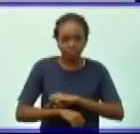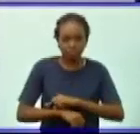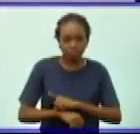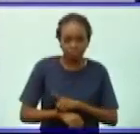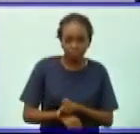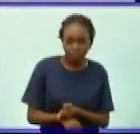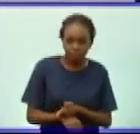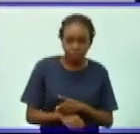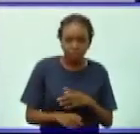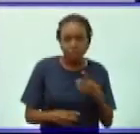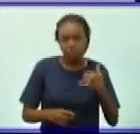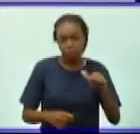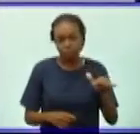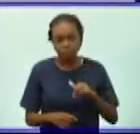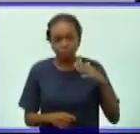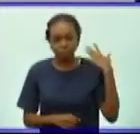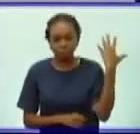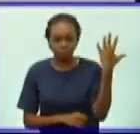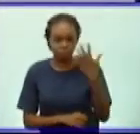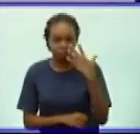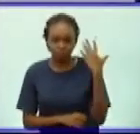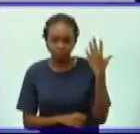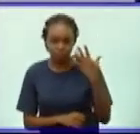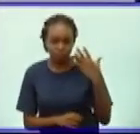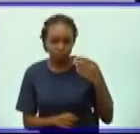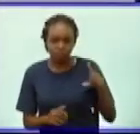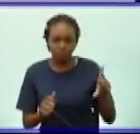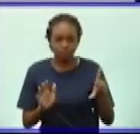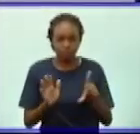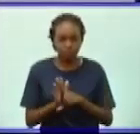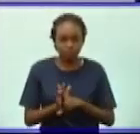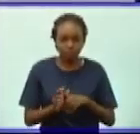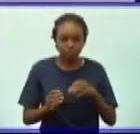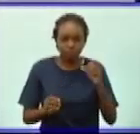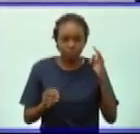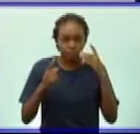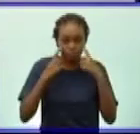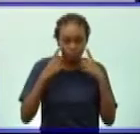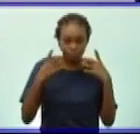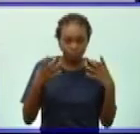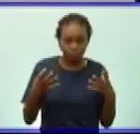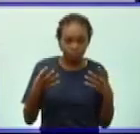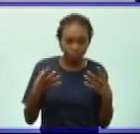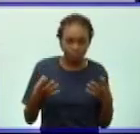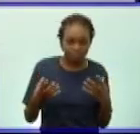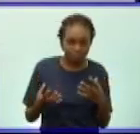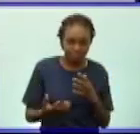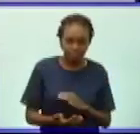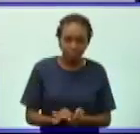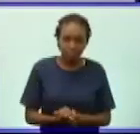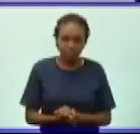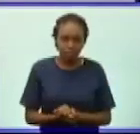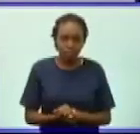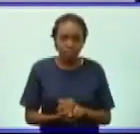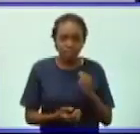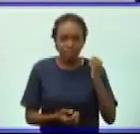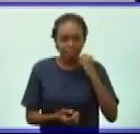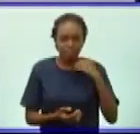el universo, las leyes fundamentales y más generales del universo y su